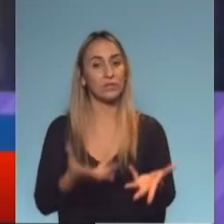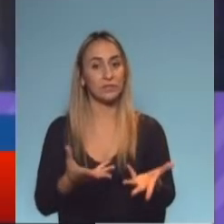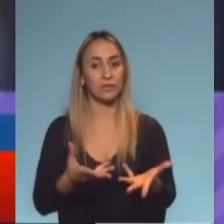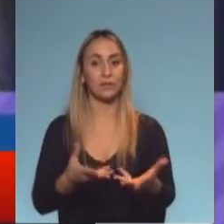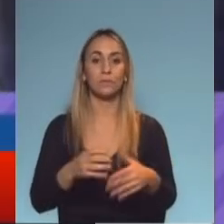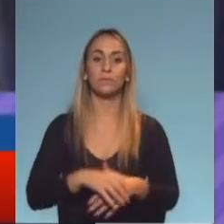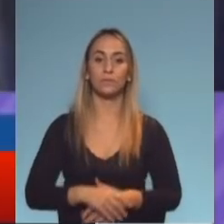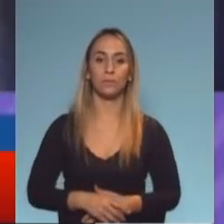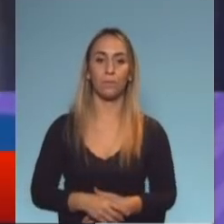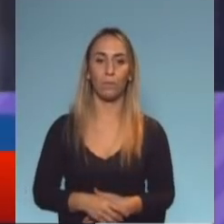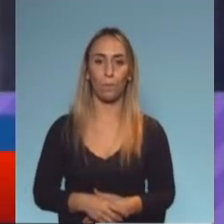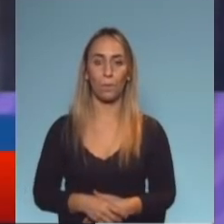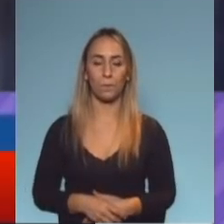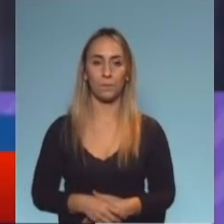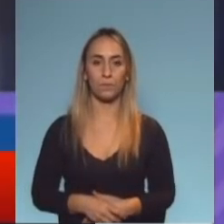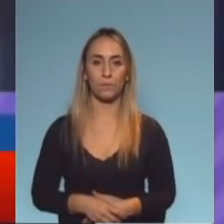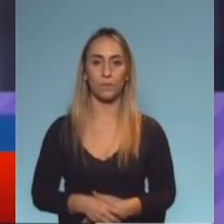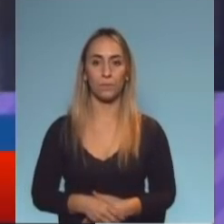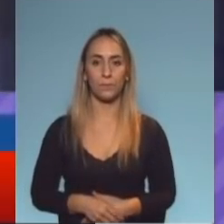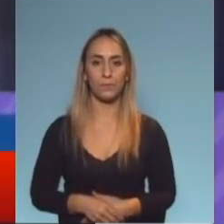tiempo. Lo saludamos desde la televisión pública.